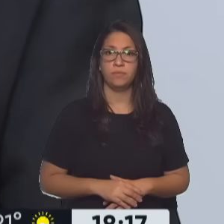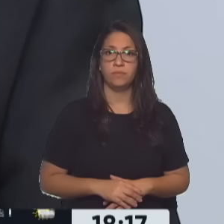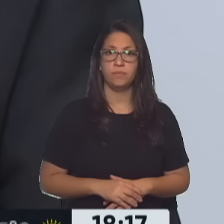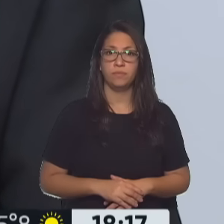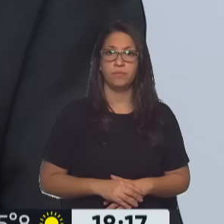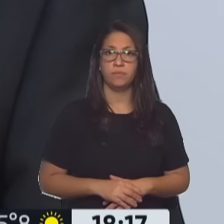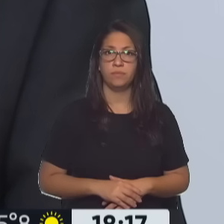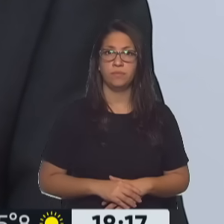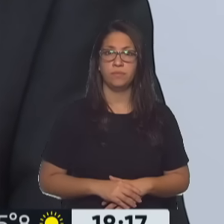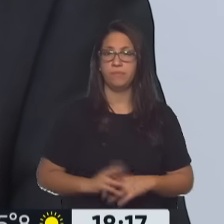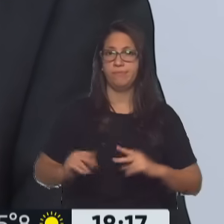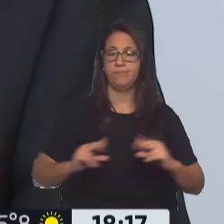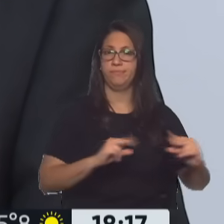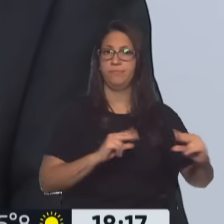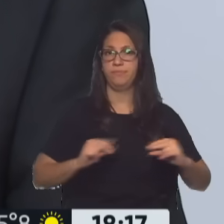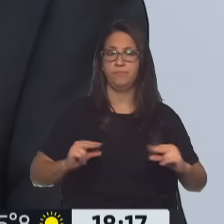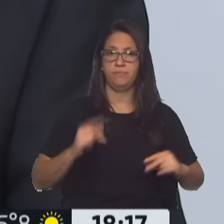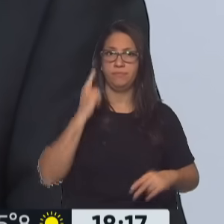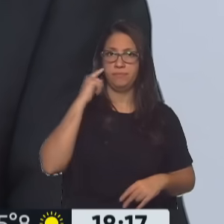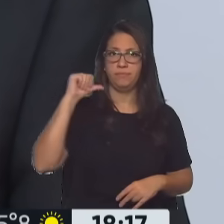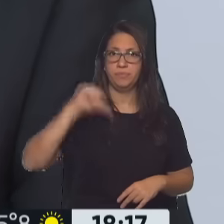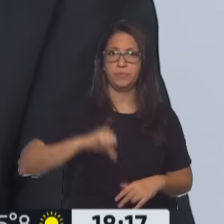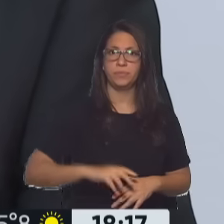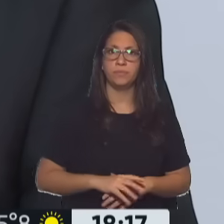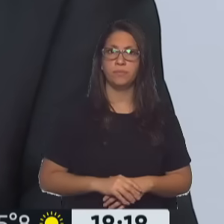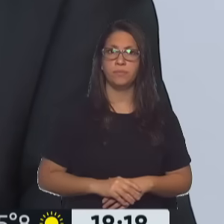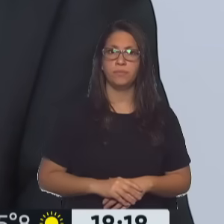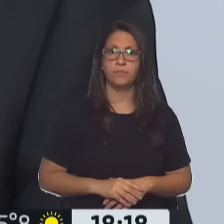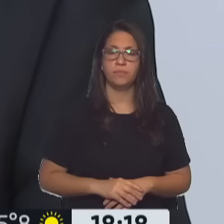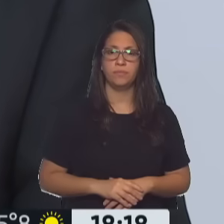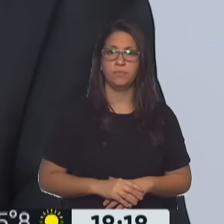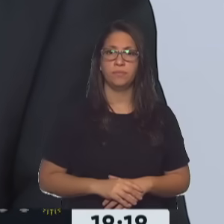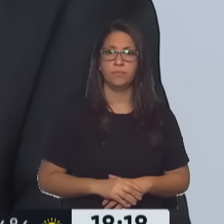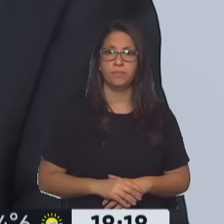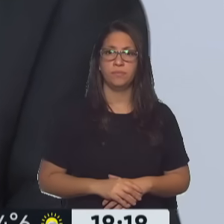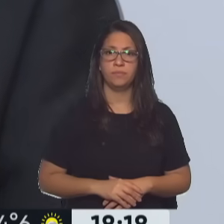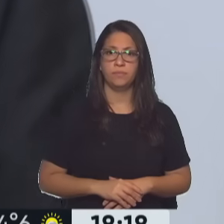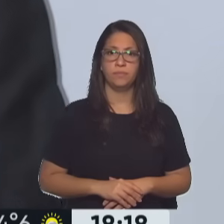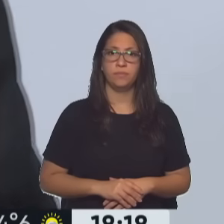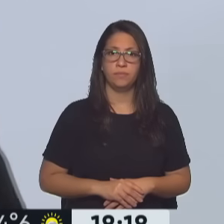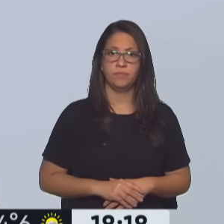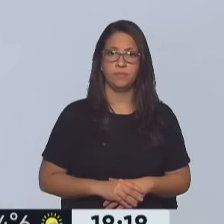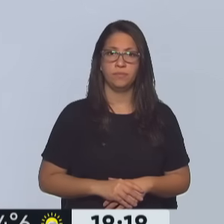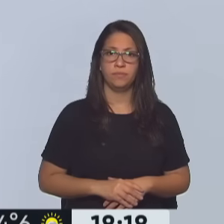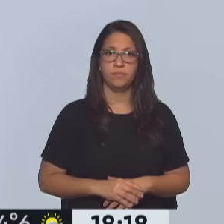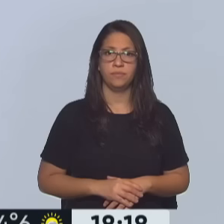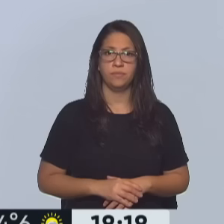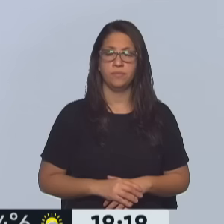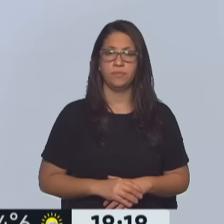presenten estas propuestas en un marco institucional a los gobernadores que son de Juntos por el Cambio, estas mismas propuestas